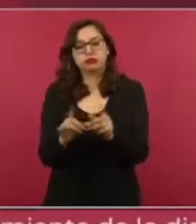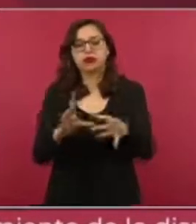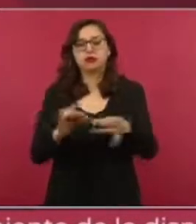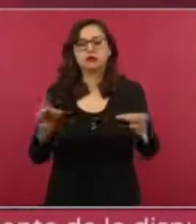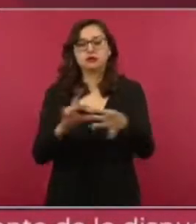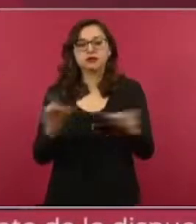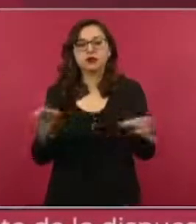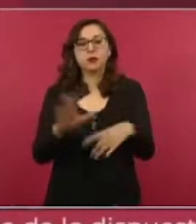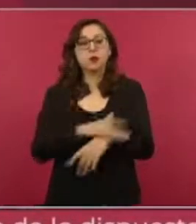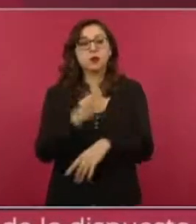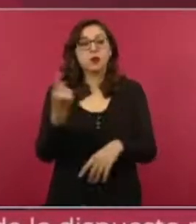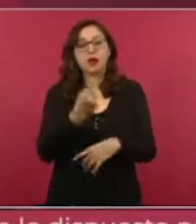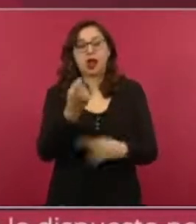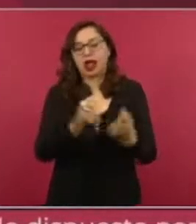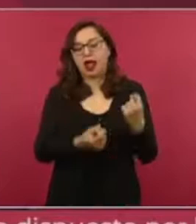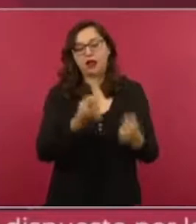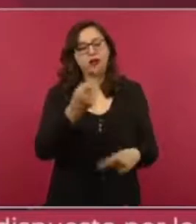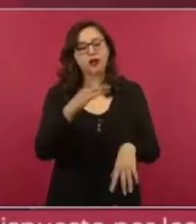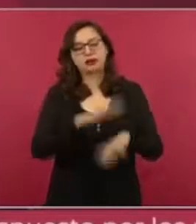de risa.